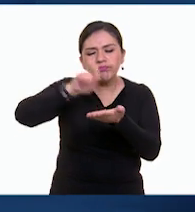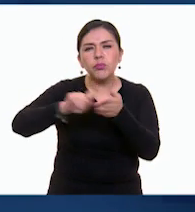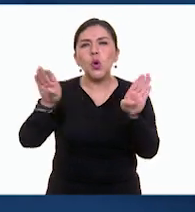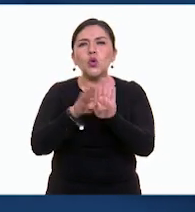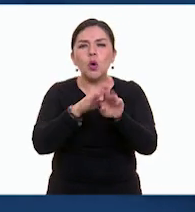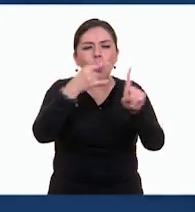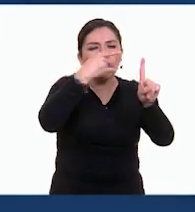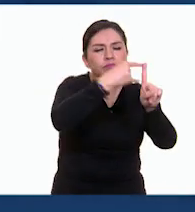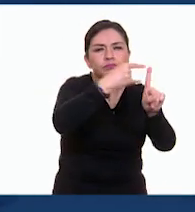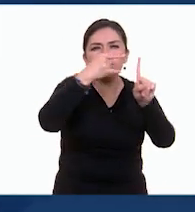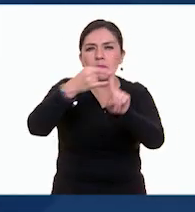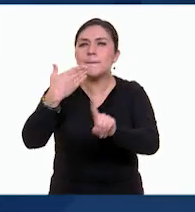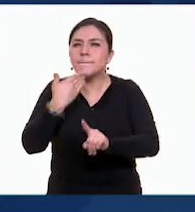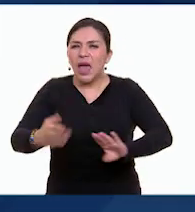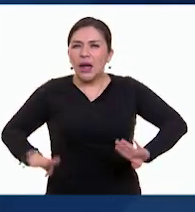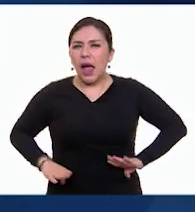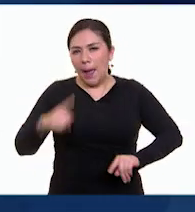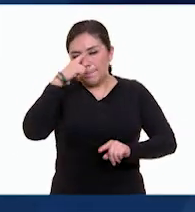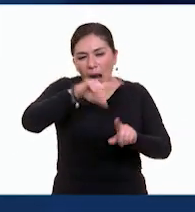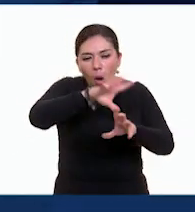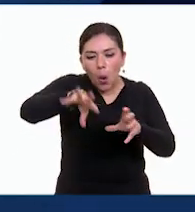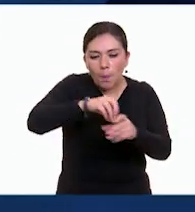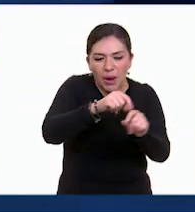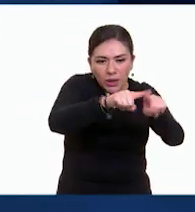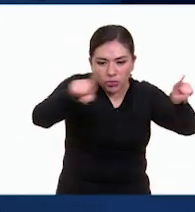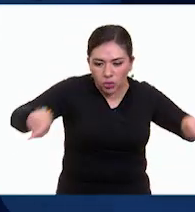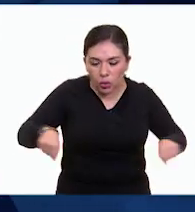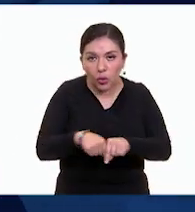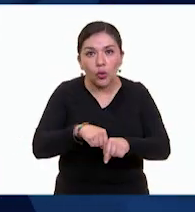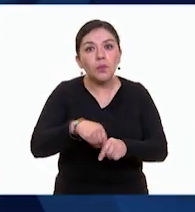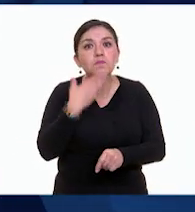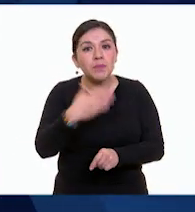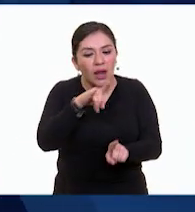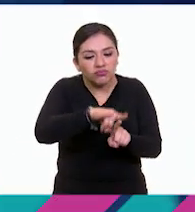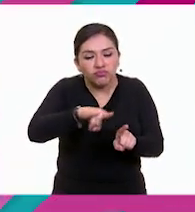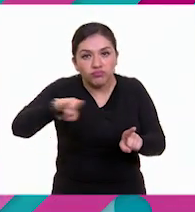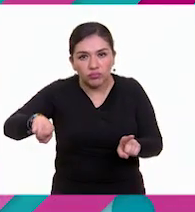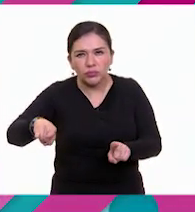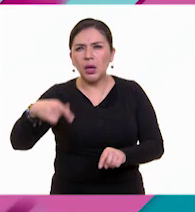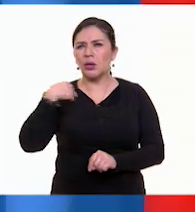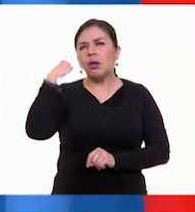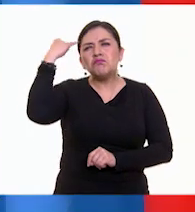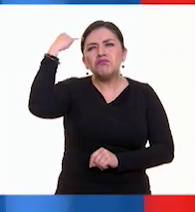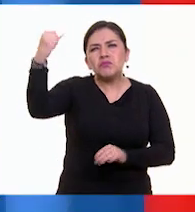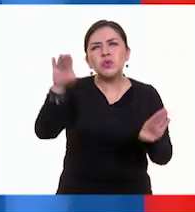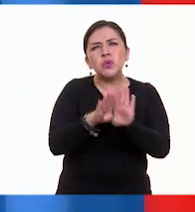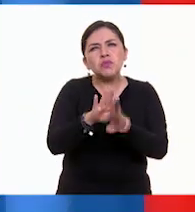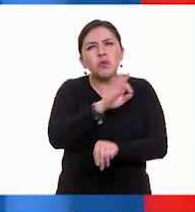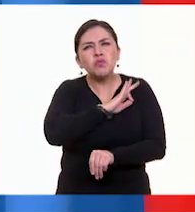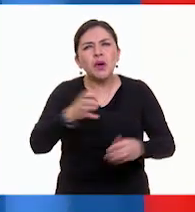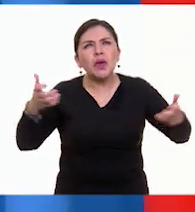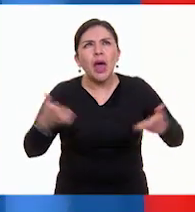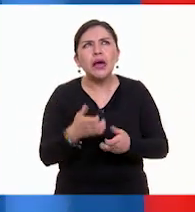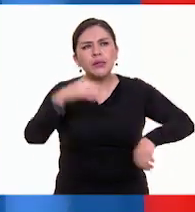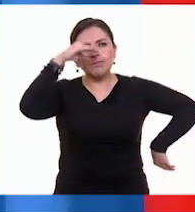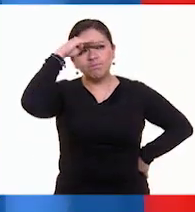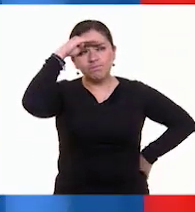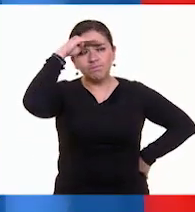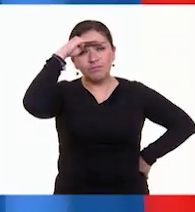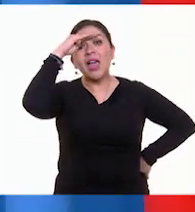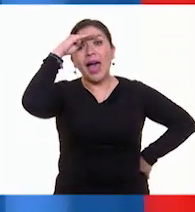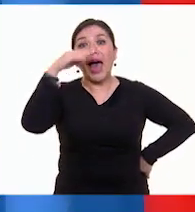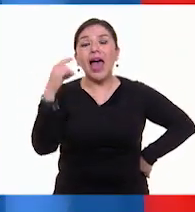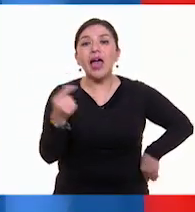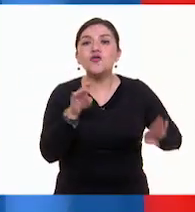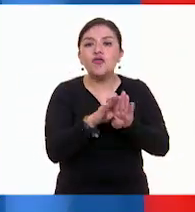las losetas para cubrir todo el piso. Maestra, se me ocurre que una opción puede ser que hagamos líneas en el piso